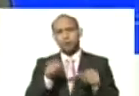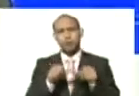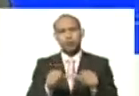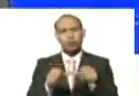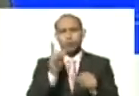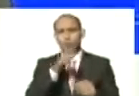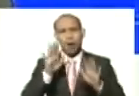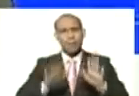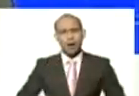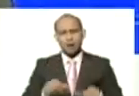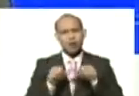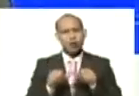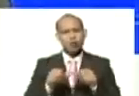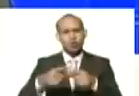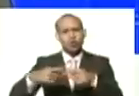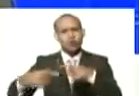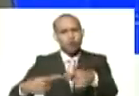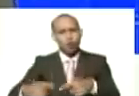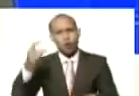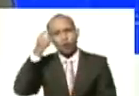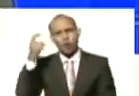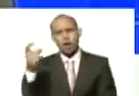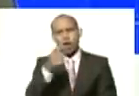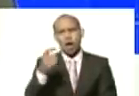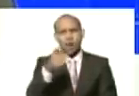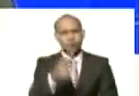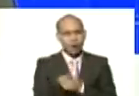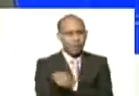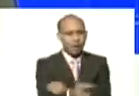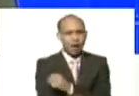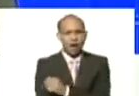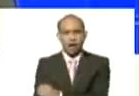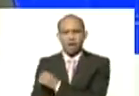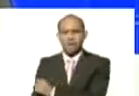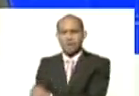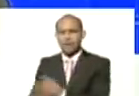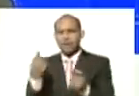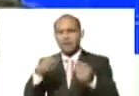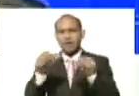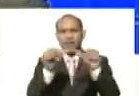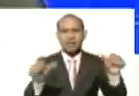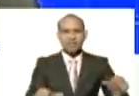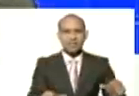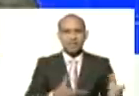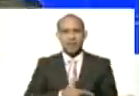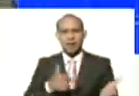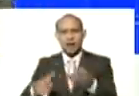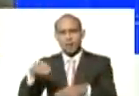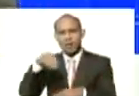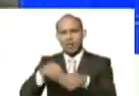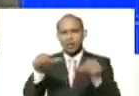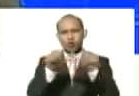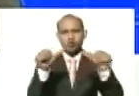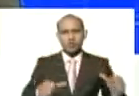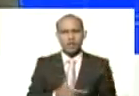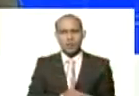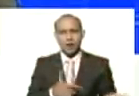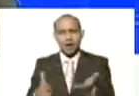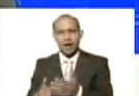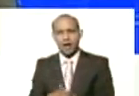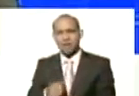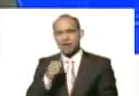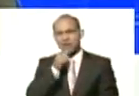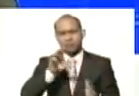paran. Todos los días están buscando a un traidor que venda un sistema de armas, que sabotee un sistema de armas, que